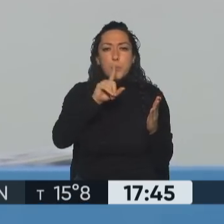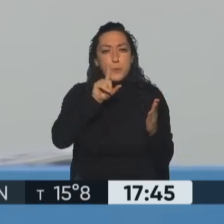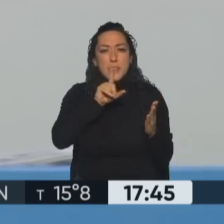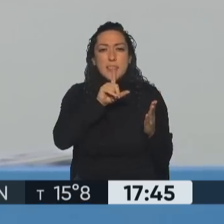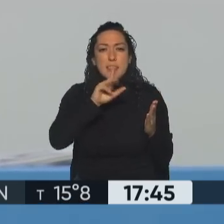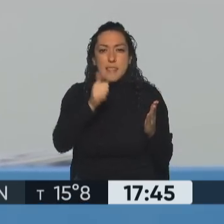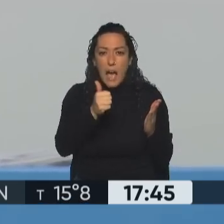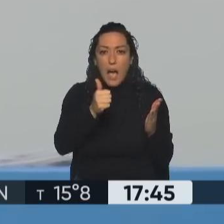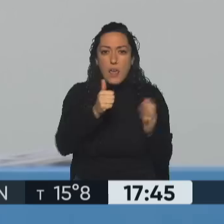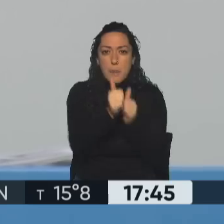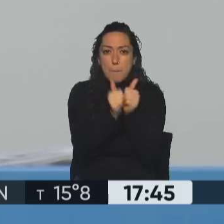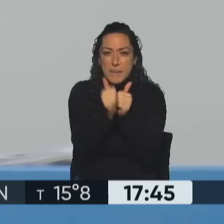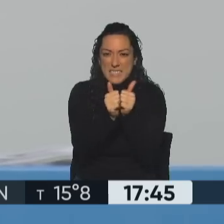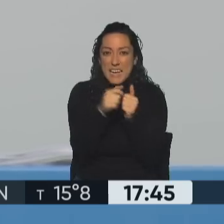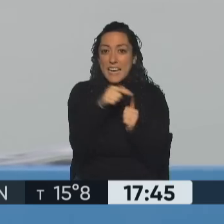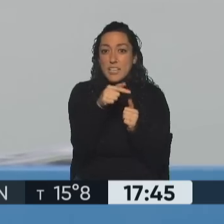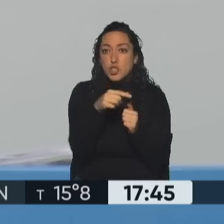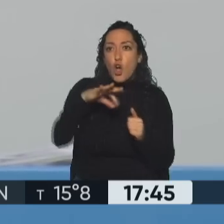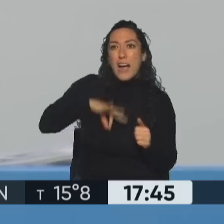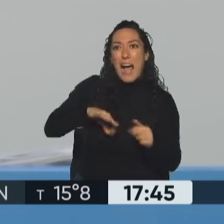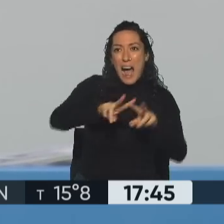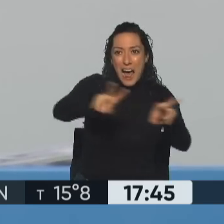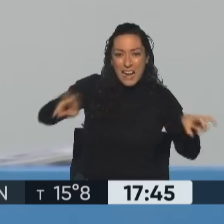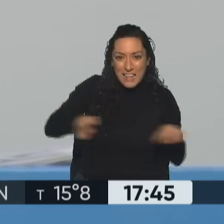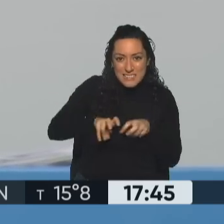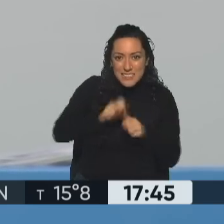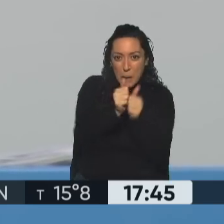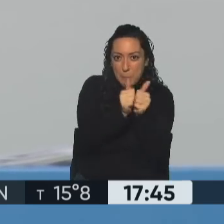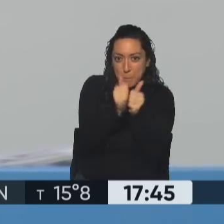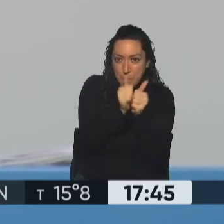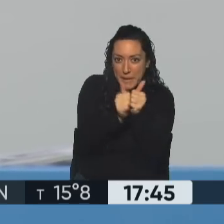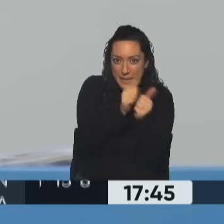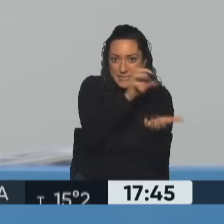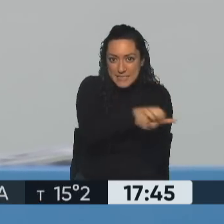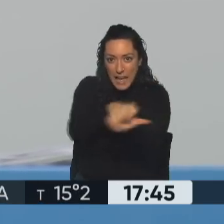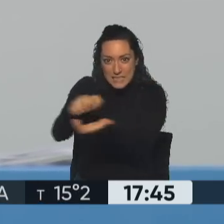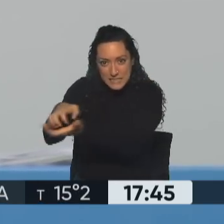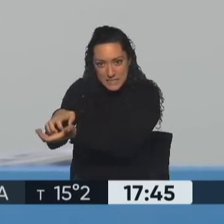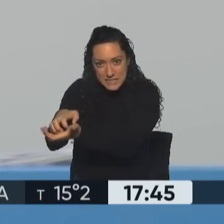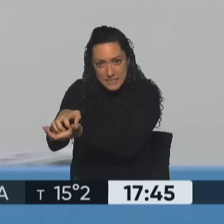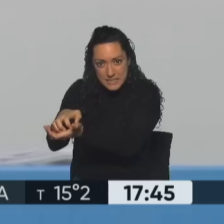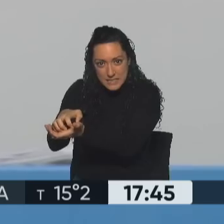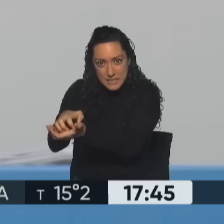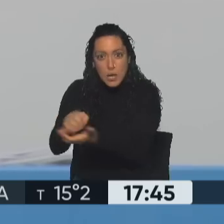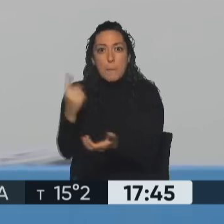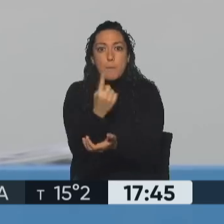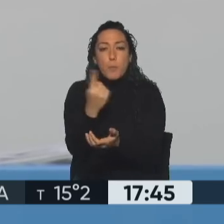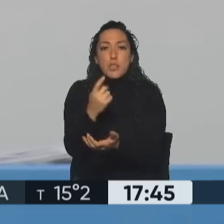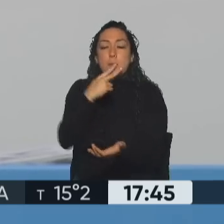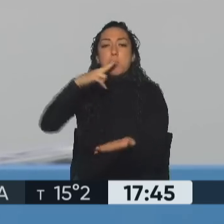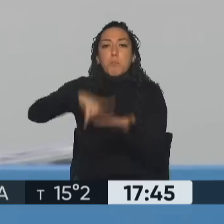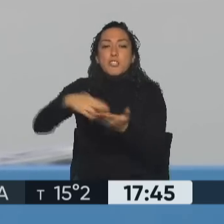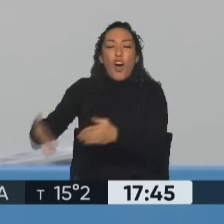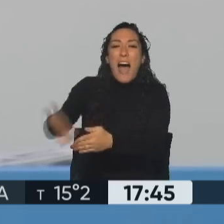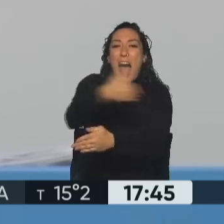empresas? Es el cálculo de ganancias de las empresas antes de que las empresas paguen los